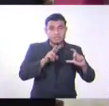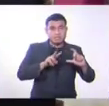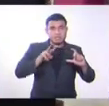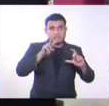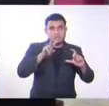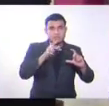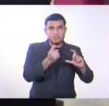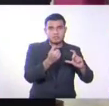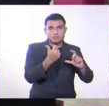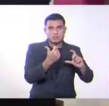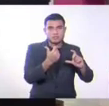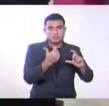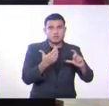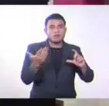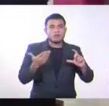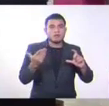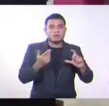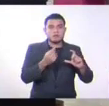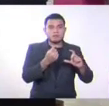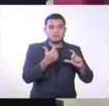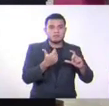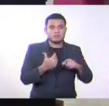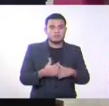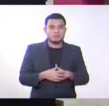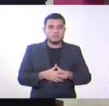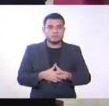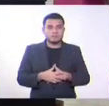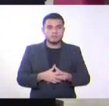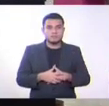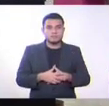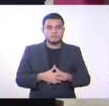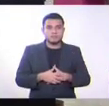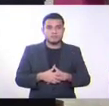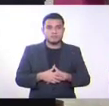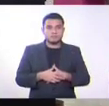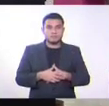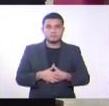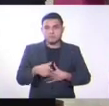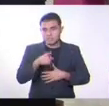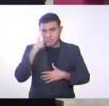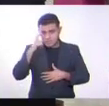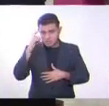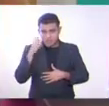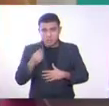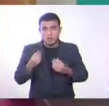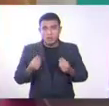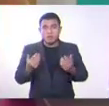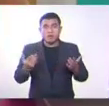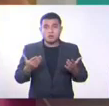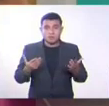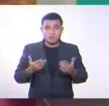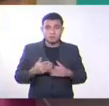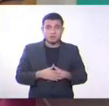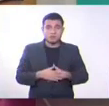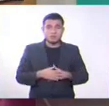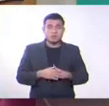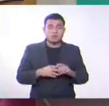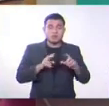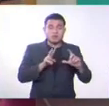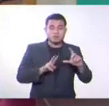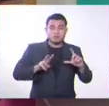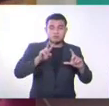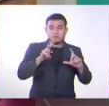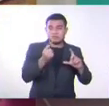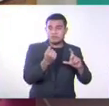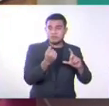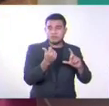para quitar el cuadrado en esta ecuación? ¿Se recuerdan cómo quitar un exponente en ese caso